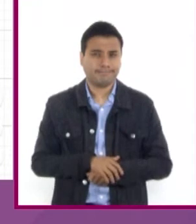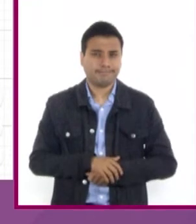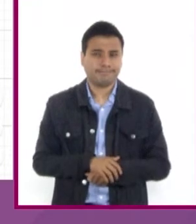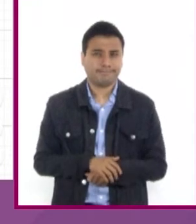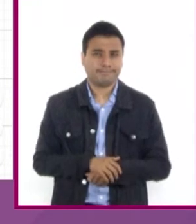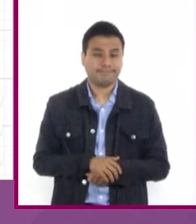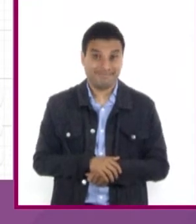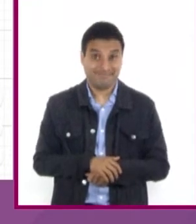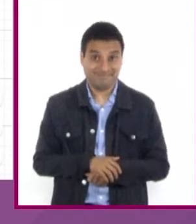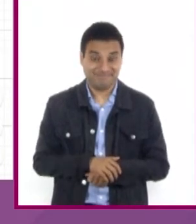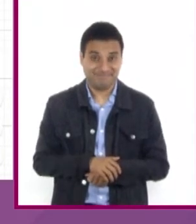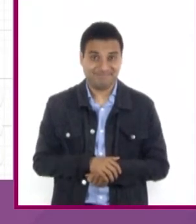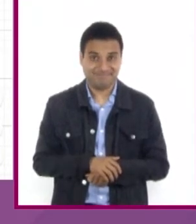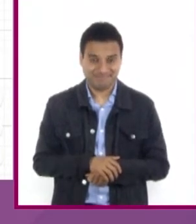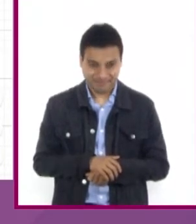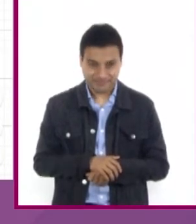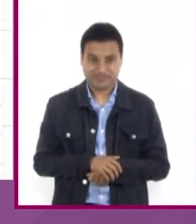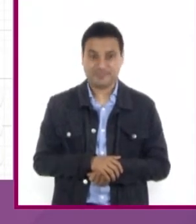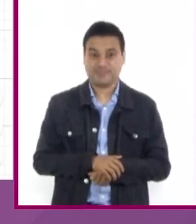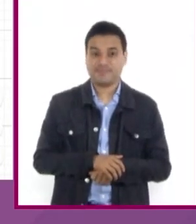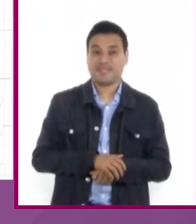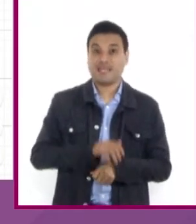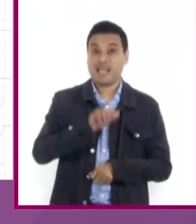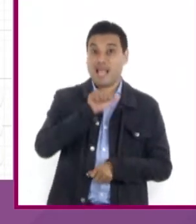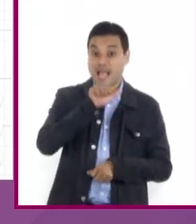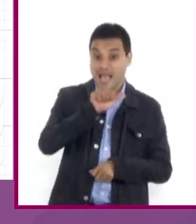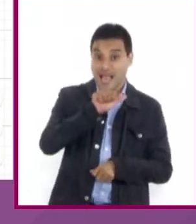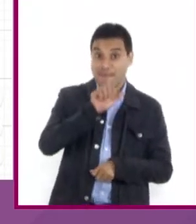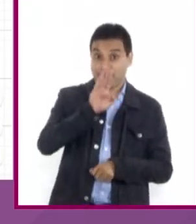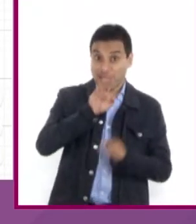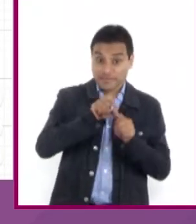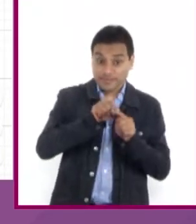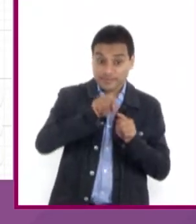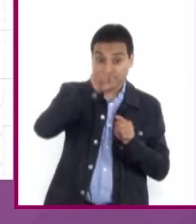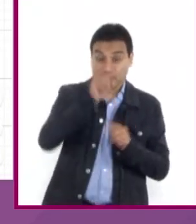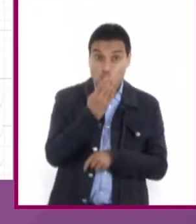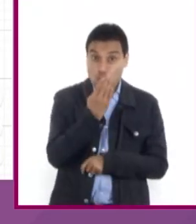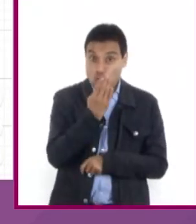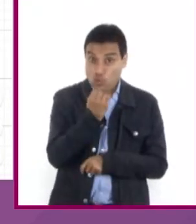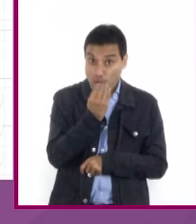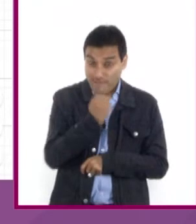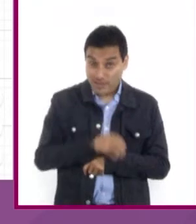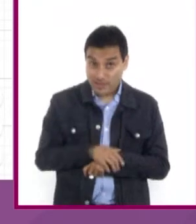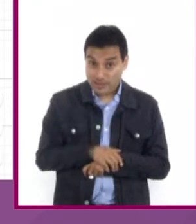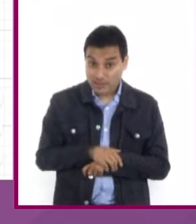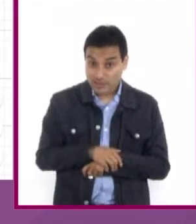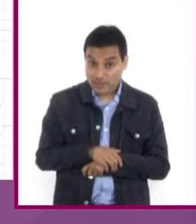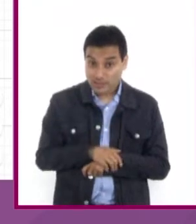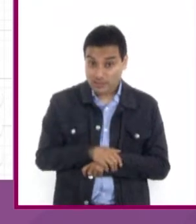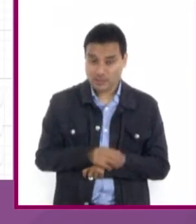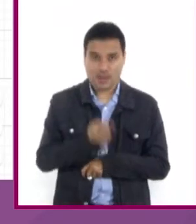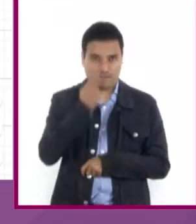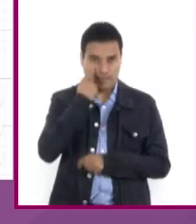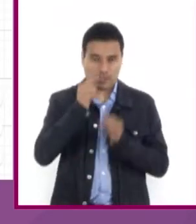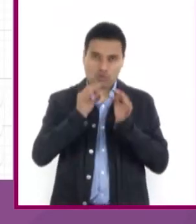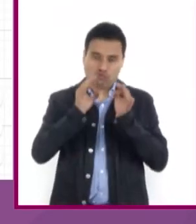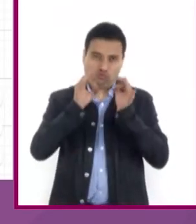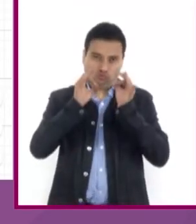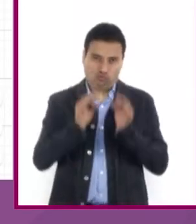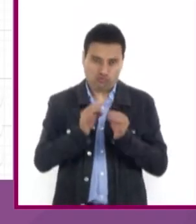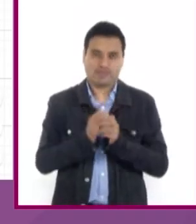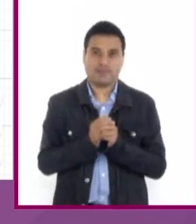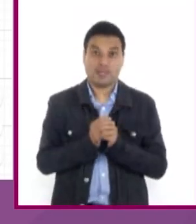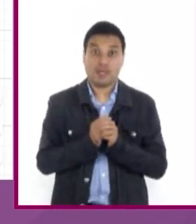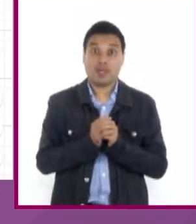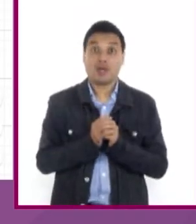Si el segmento A'B' es igual a 9, el segmento AB